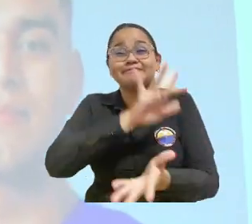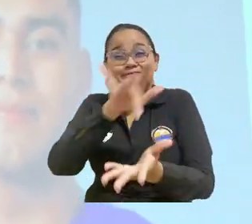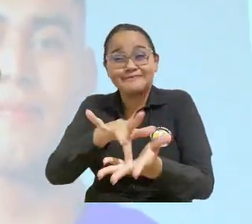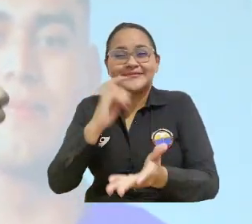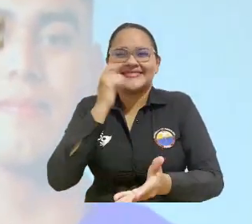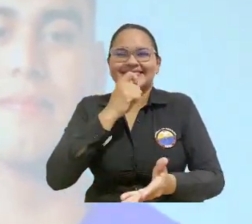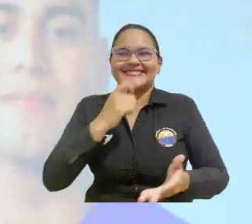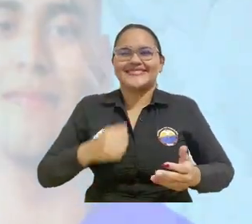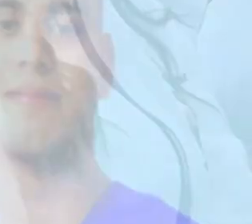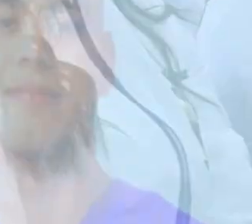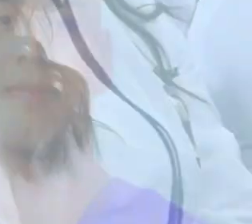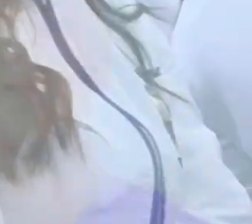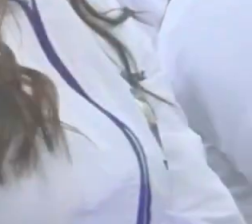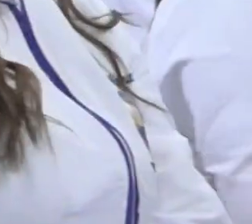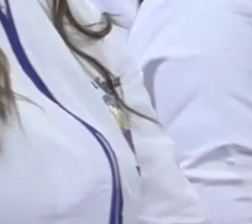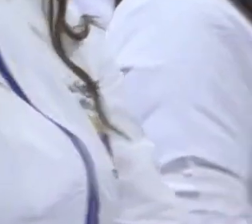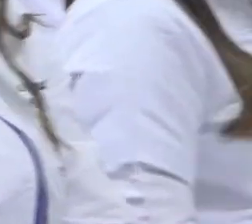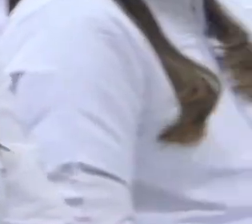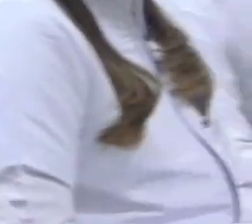personas asistan.